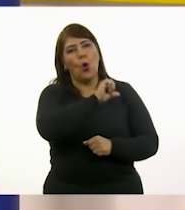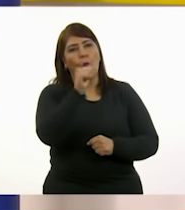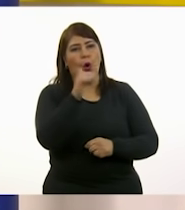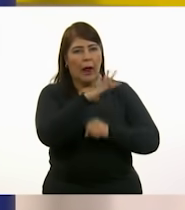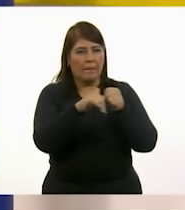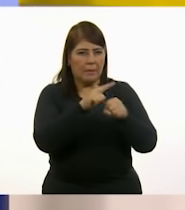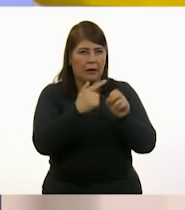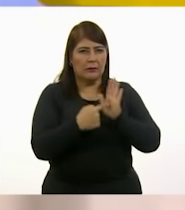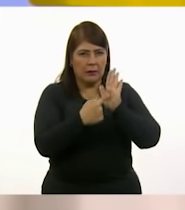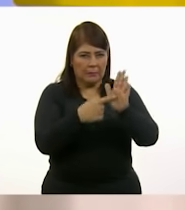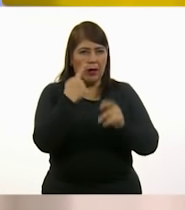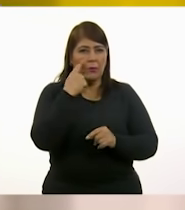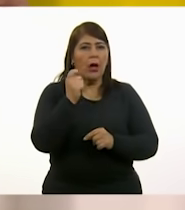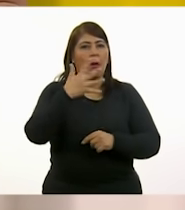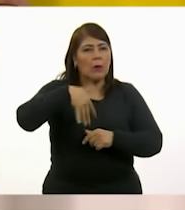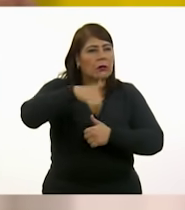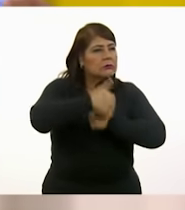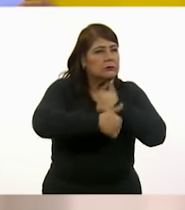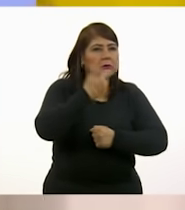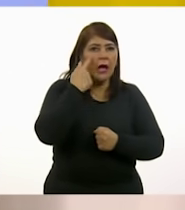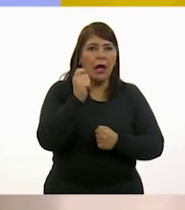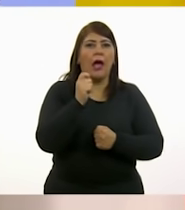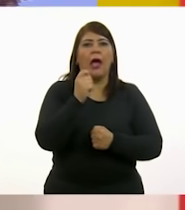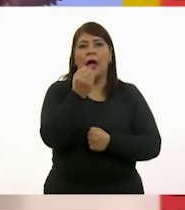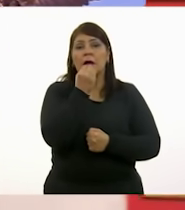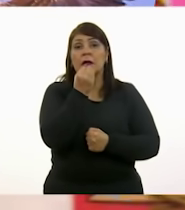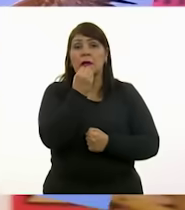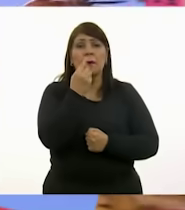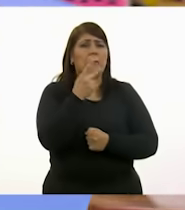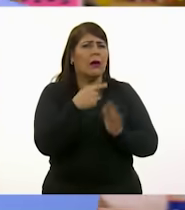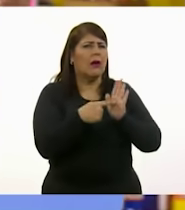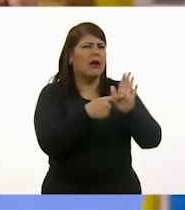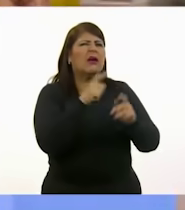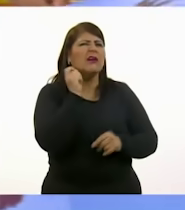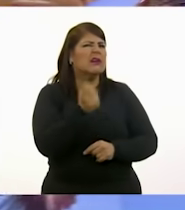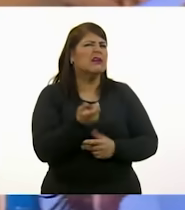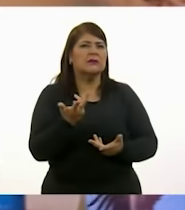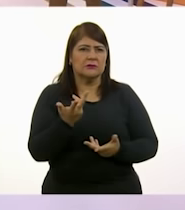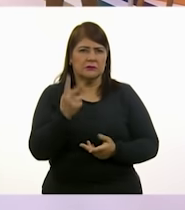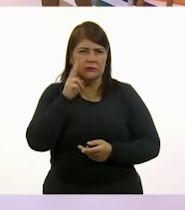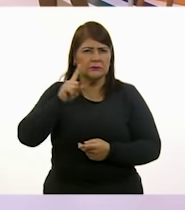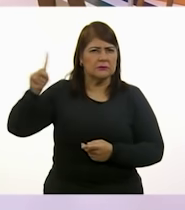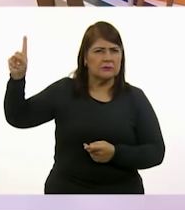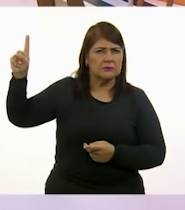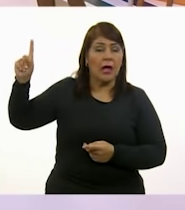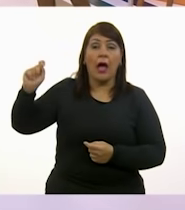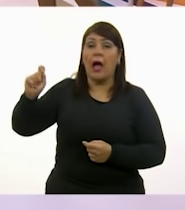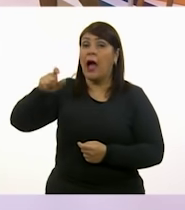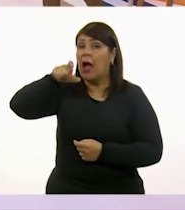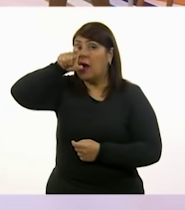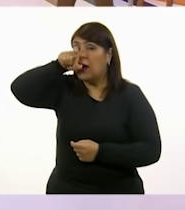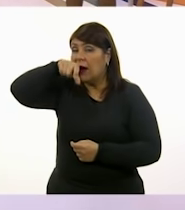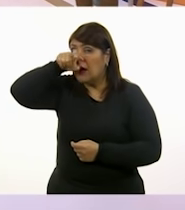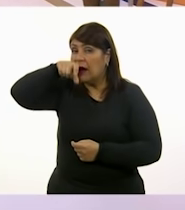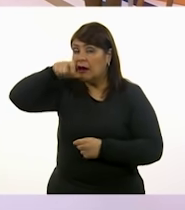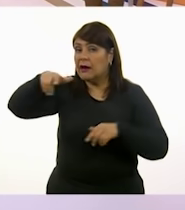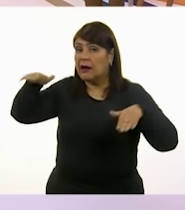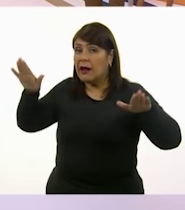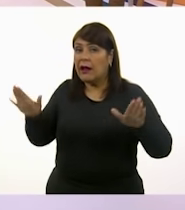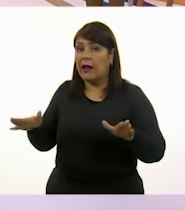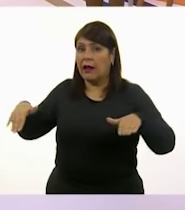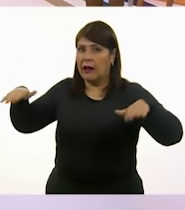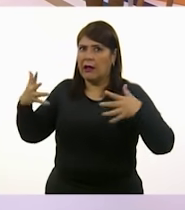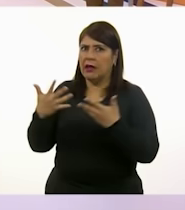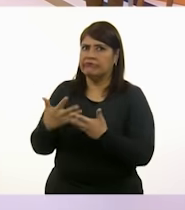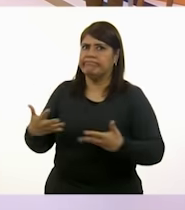pero él no lo va a hacer por la tierra ¿Tú sabes qué tengo aquí, Pepe? Eso es un águila Así es, Pepe Y es